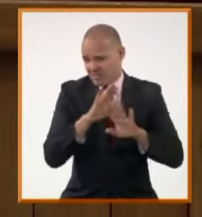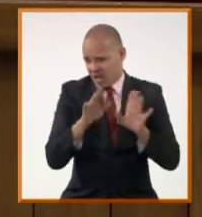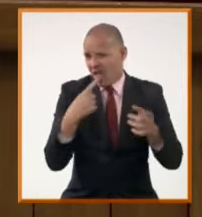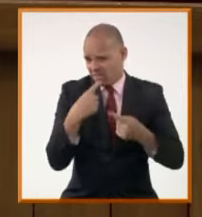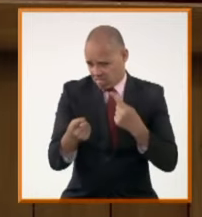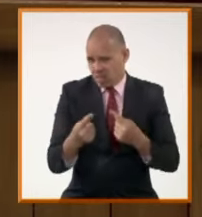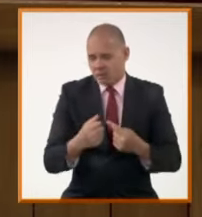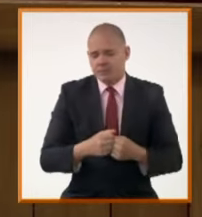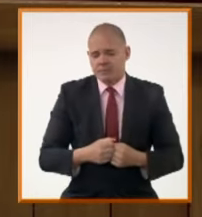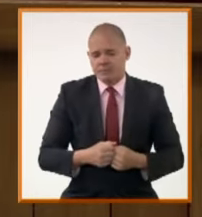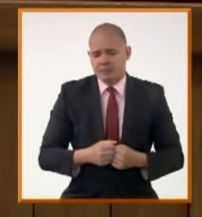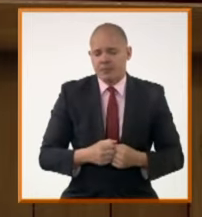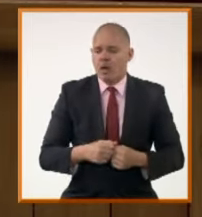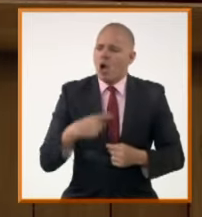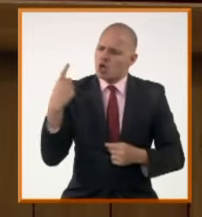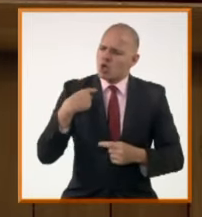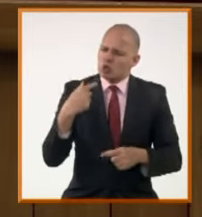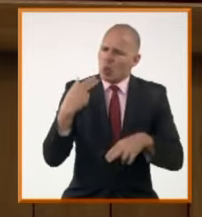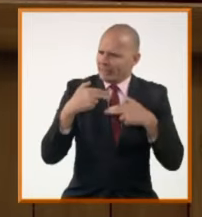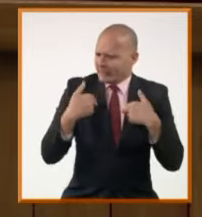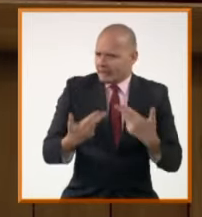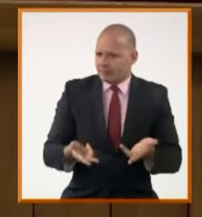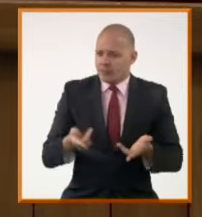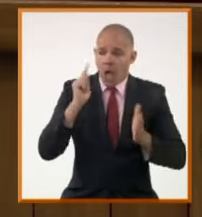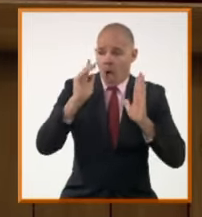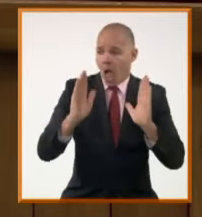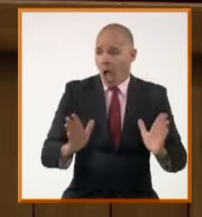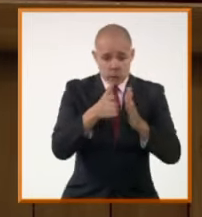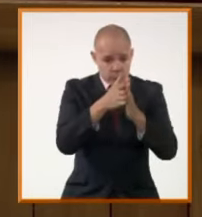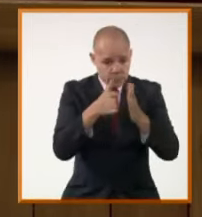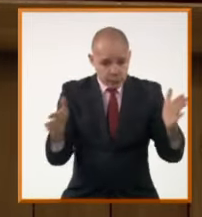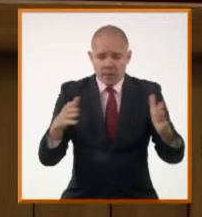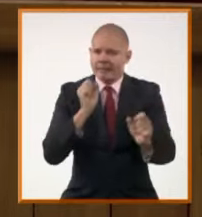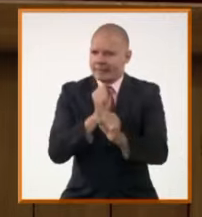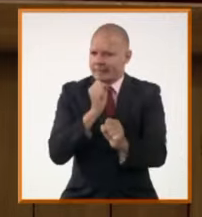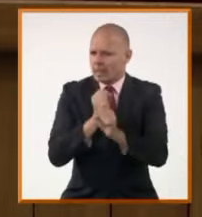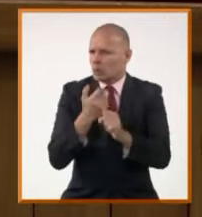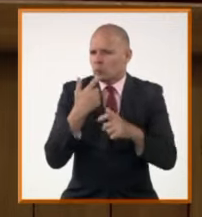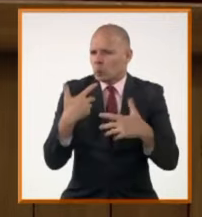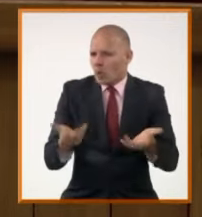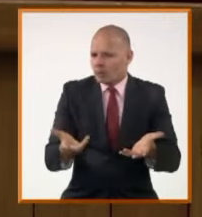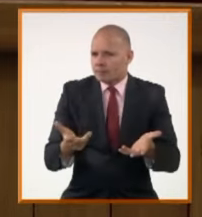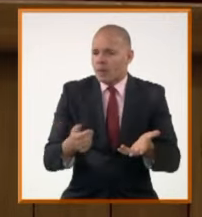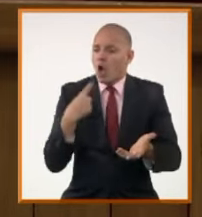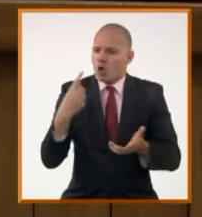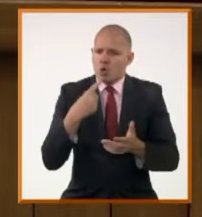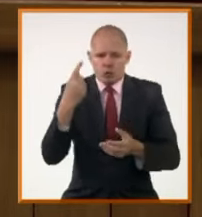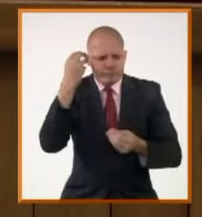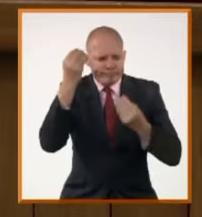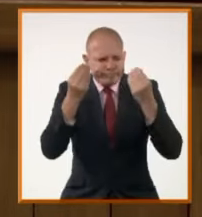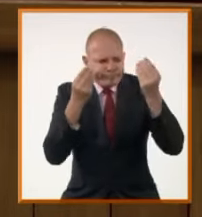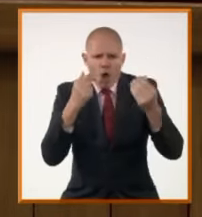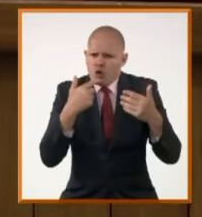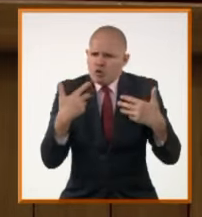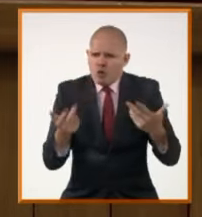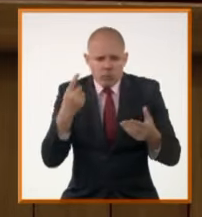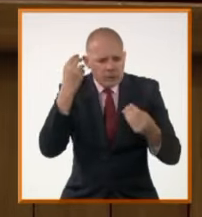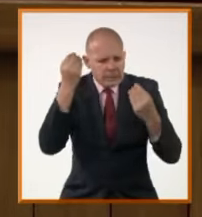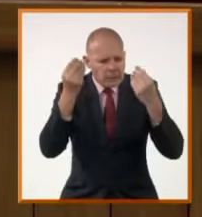venido trabajando durante todo el año en un grupo de análisis y propuestas